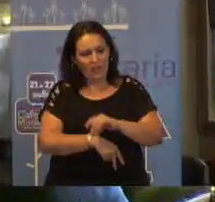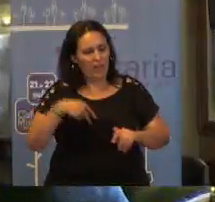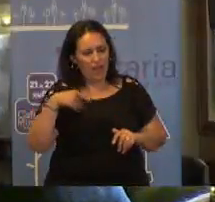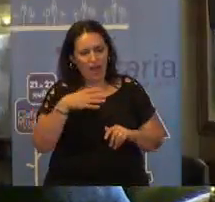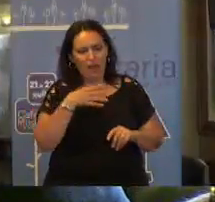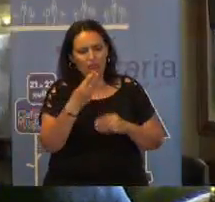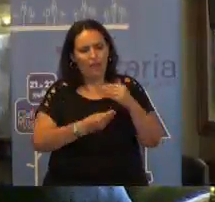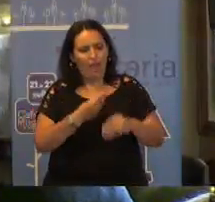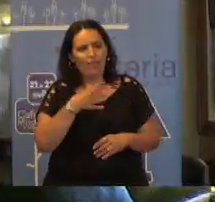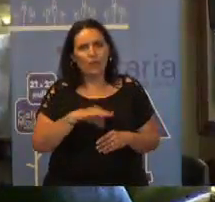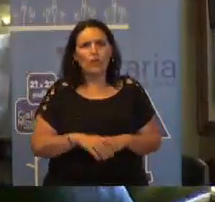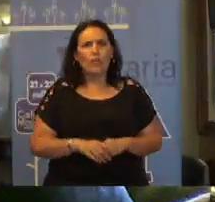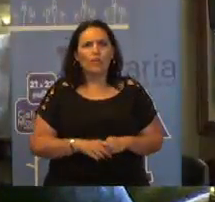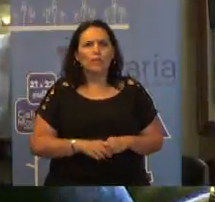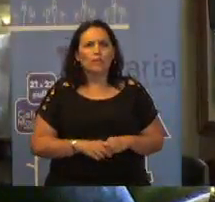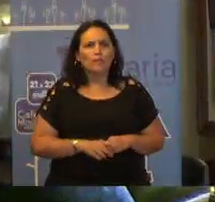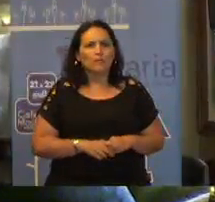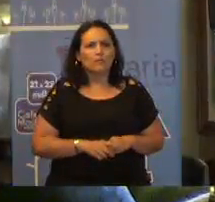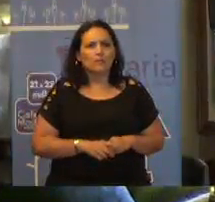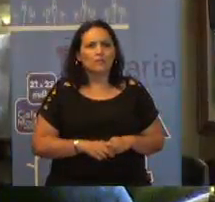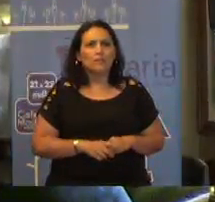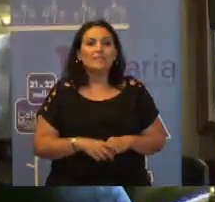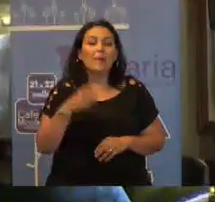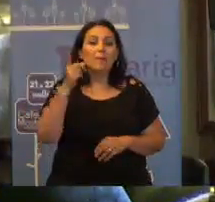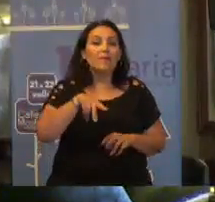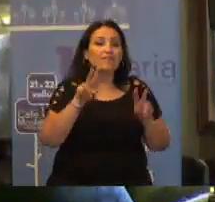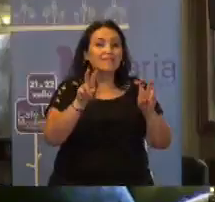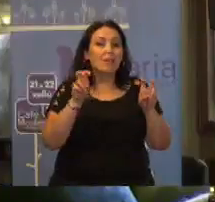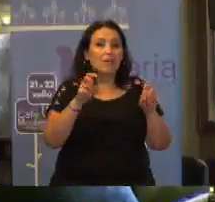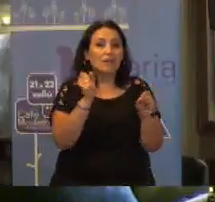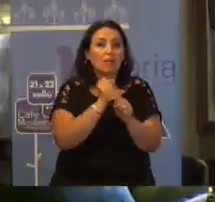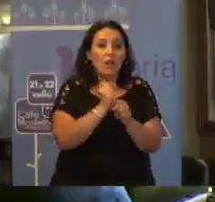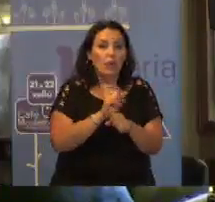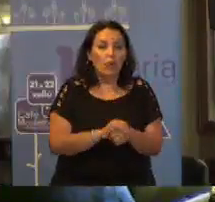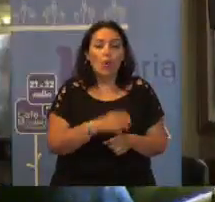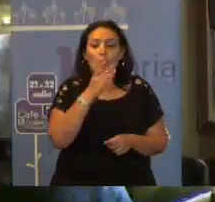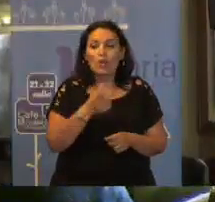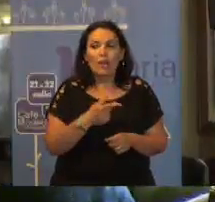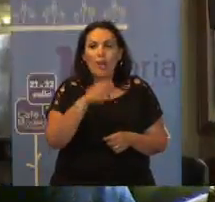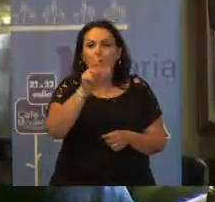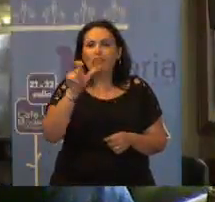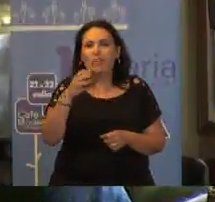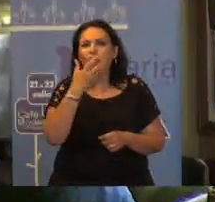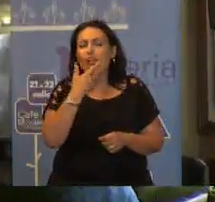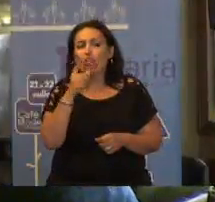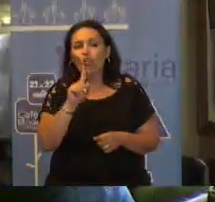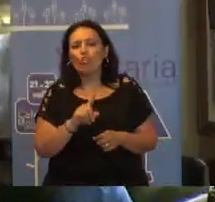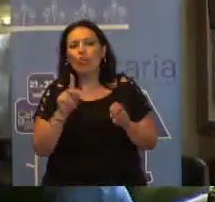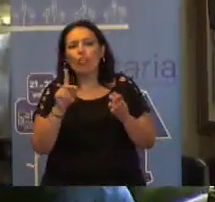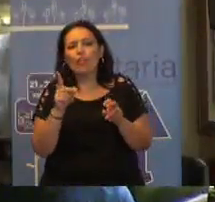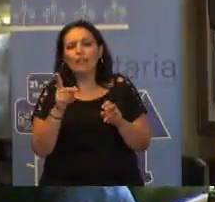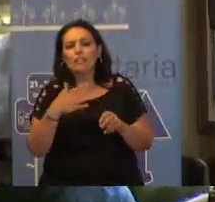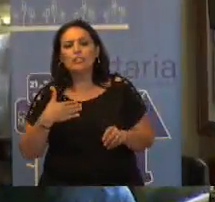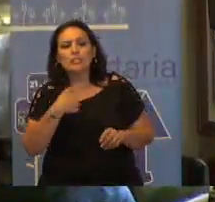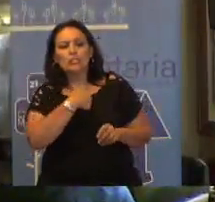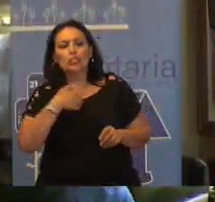este é un tema no tema do emprego. Se desconoce bastante o papel tan decisivo que poden ter os